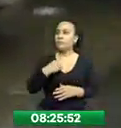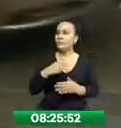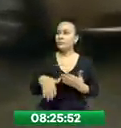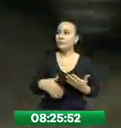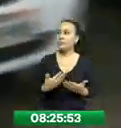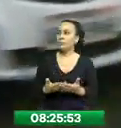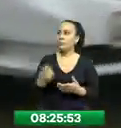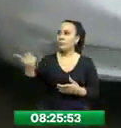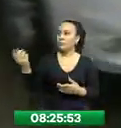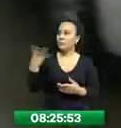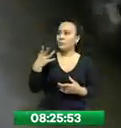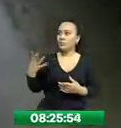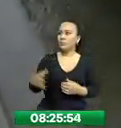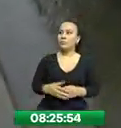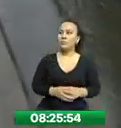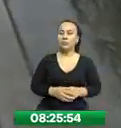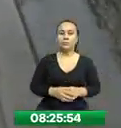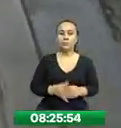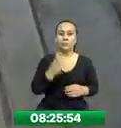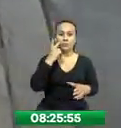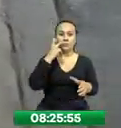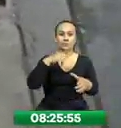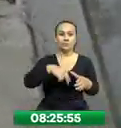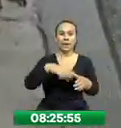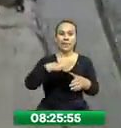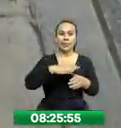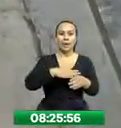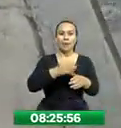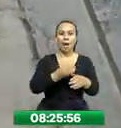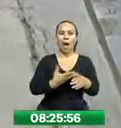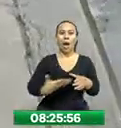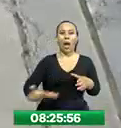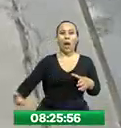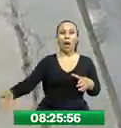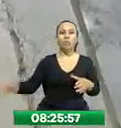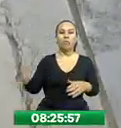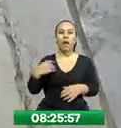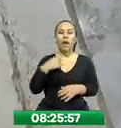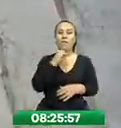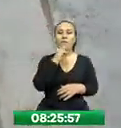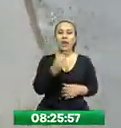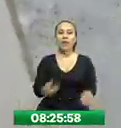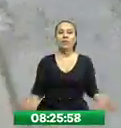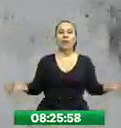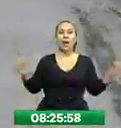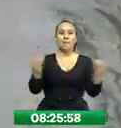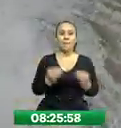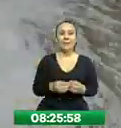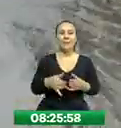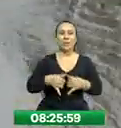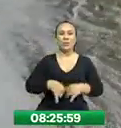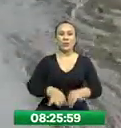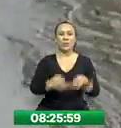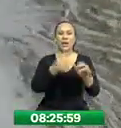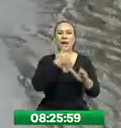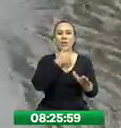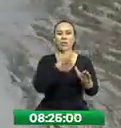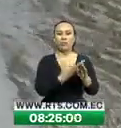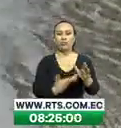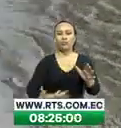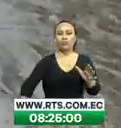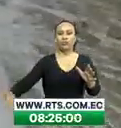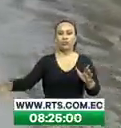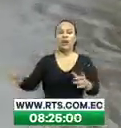registra en una de las peatonales de Sauces 2 y que aún sigue desperdiciándose el líquido vital. Esto es